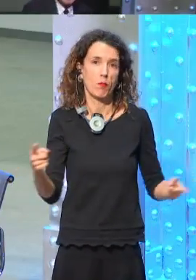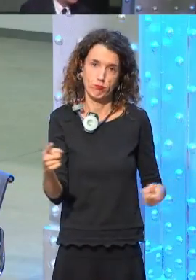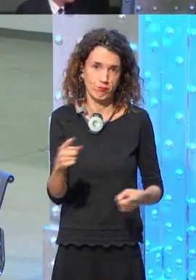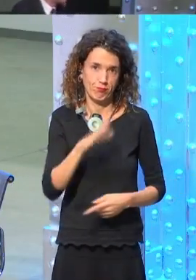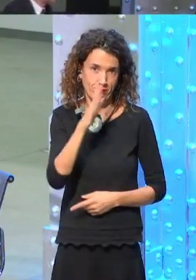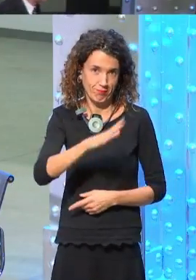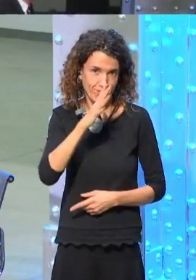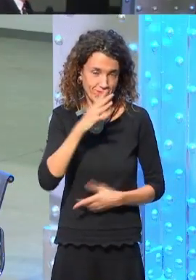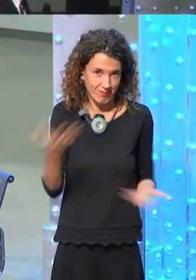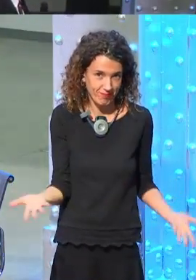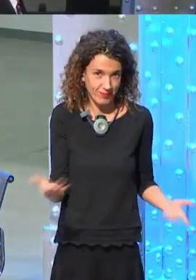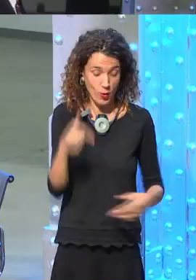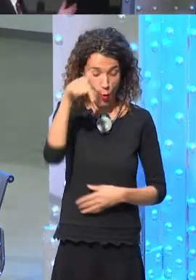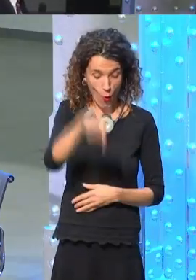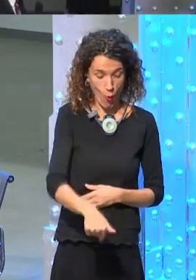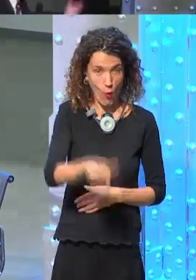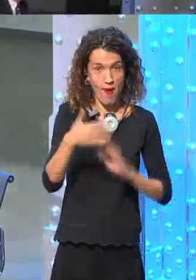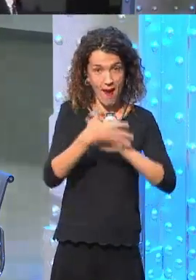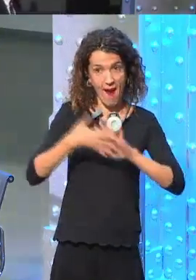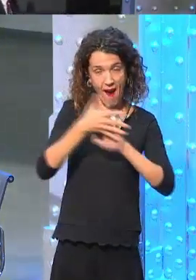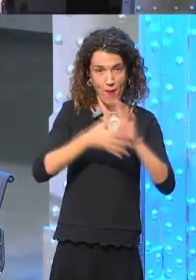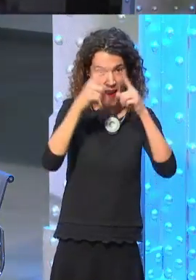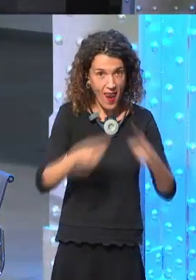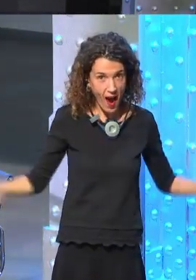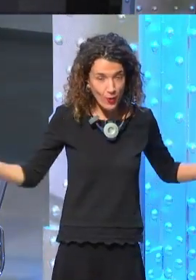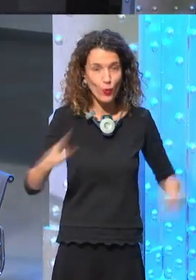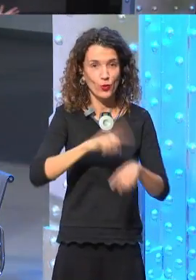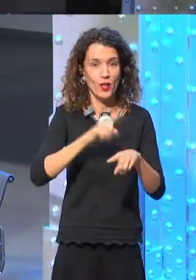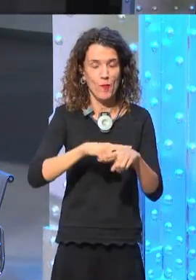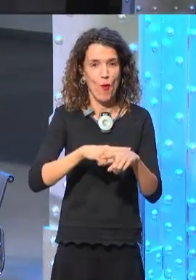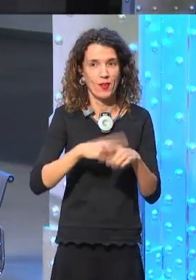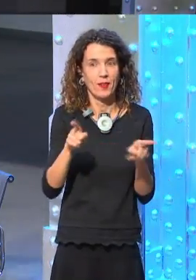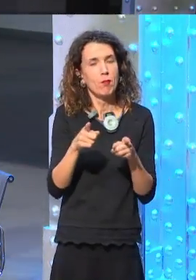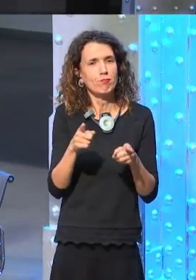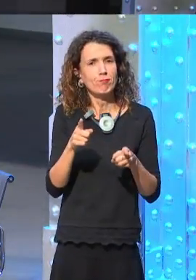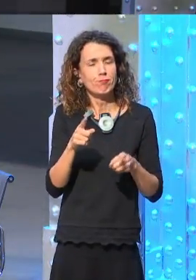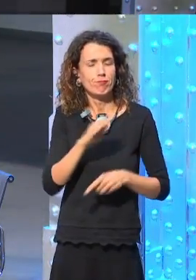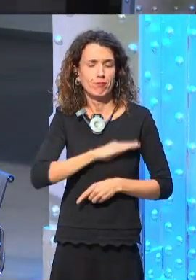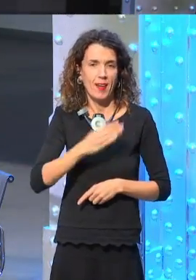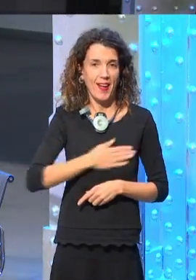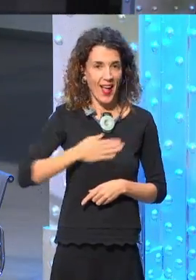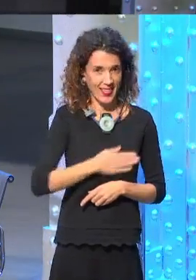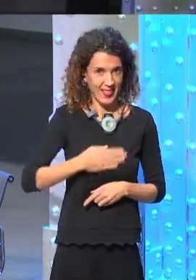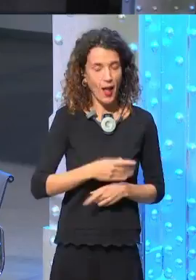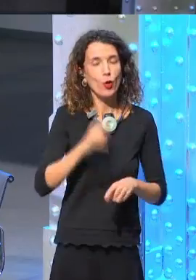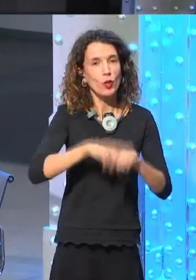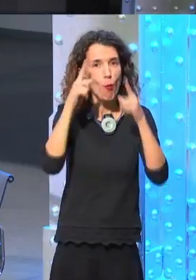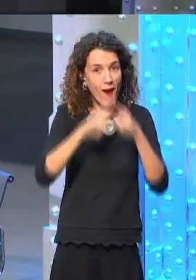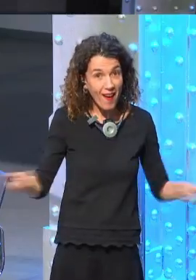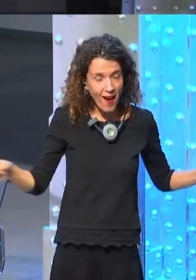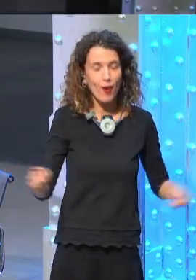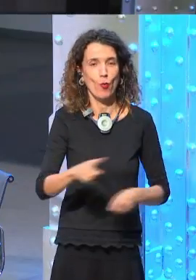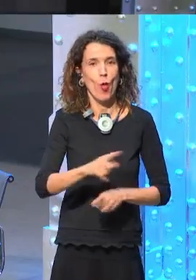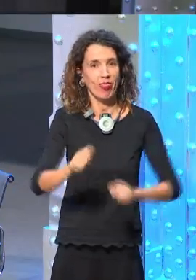que today you are going to speak even for longer time, so we are of course very... Vas a estar hablando más tiempo y